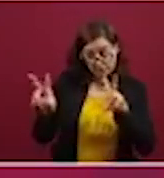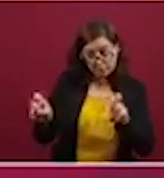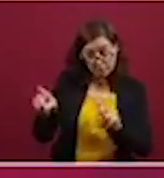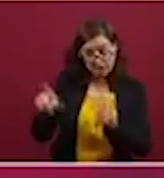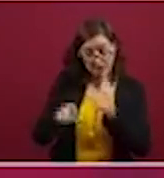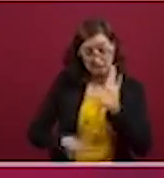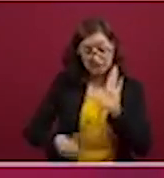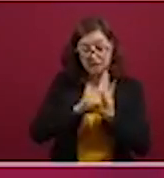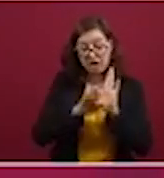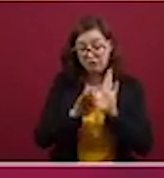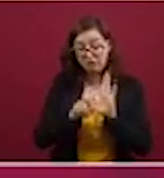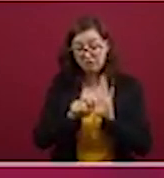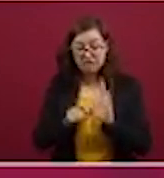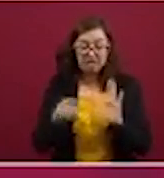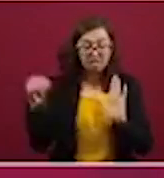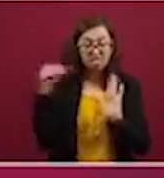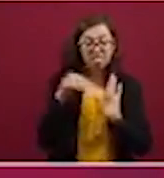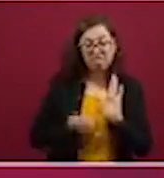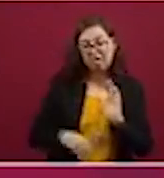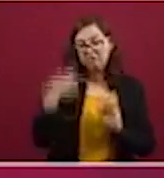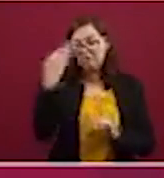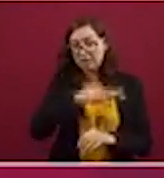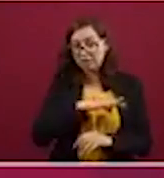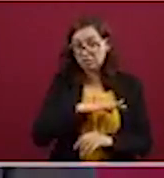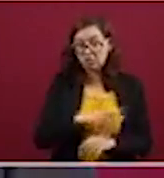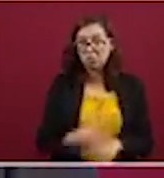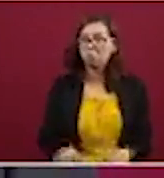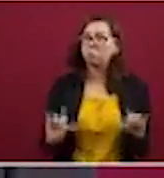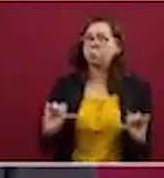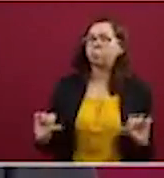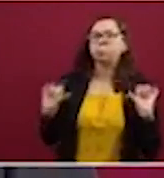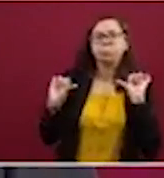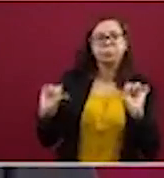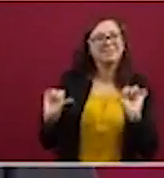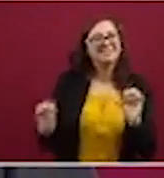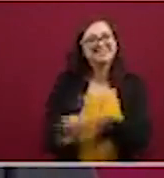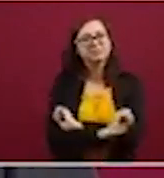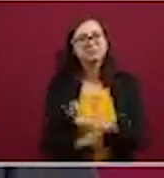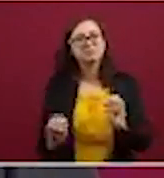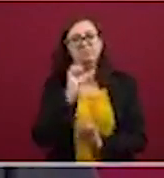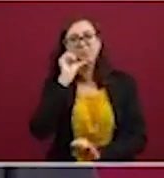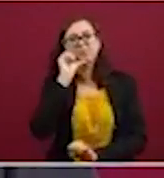cero impunidad sea quien sea